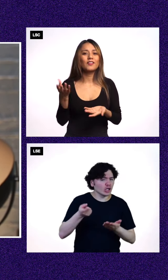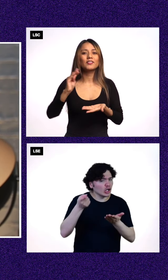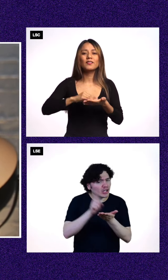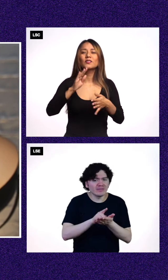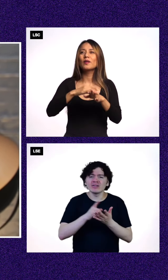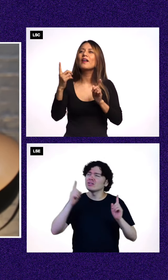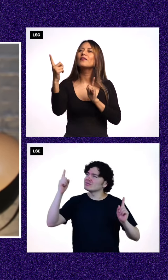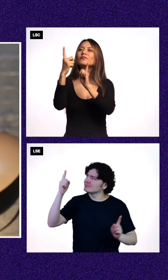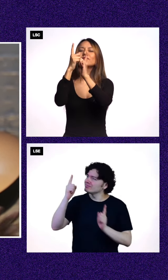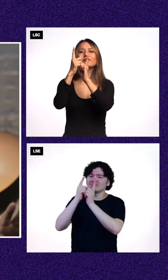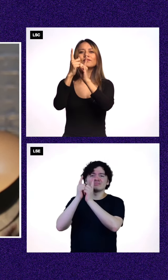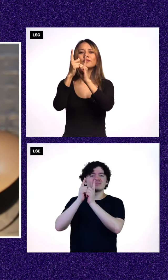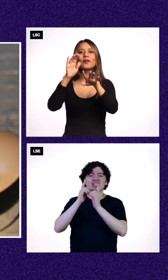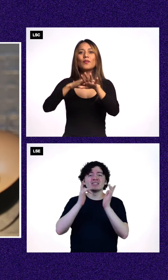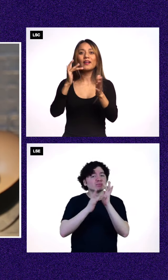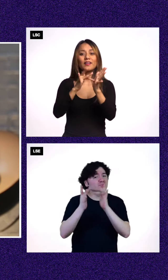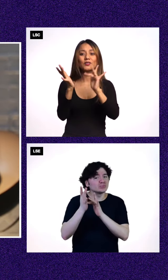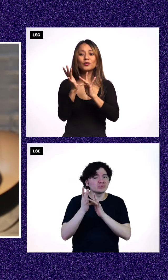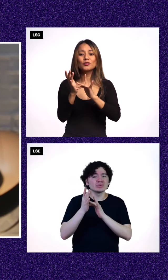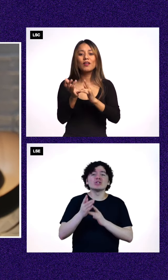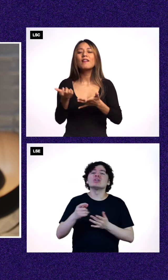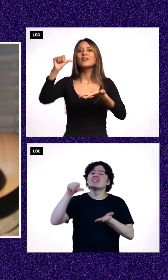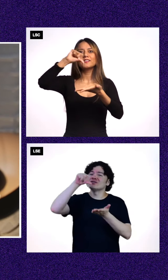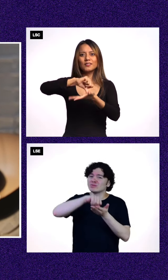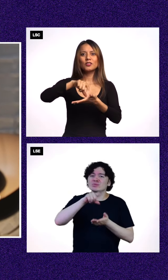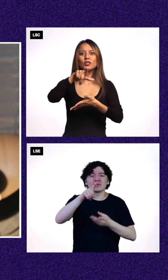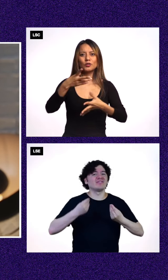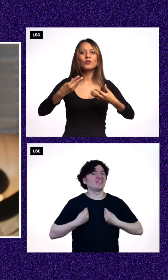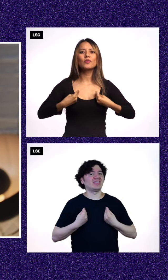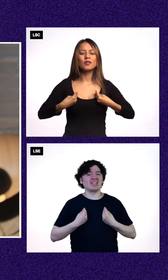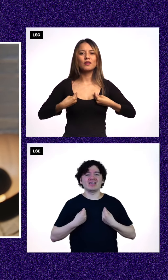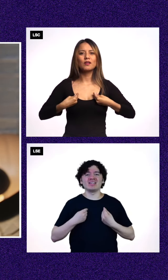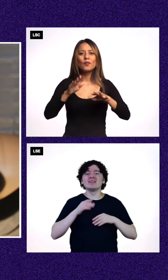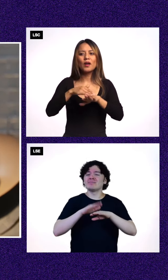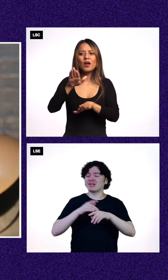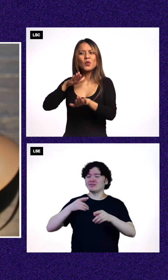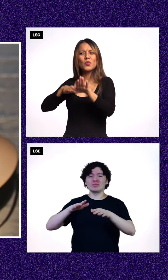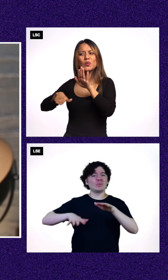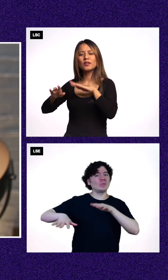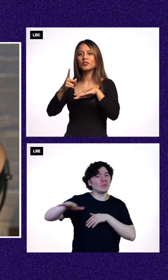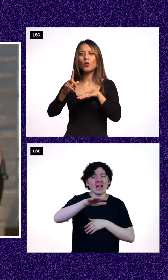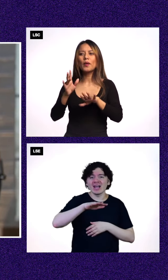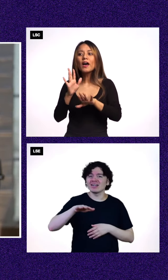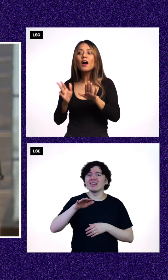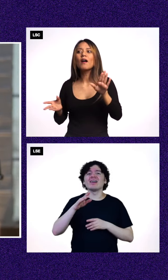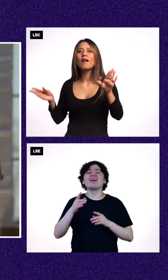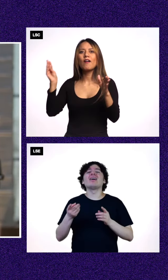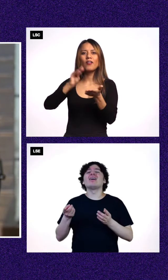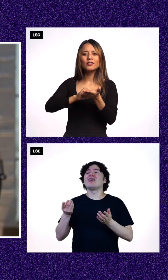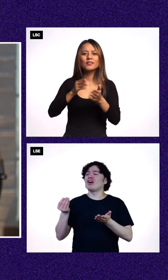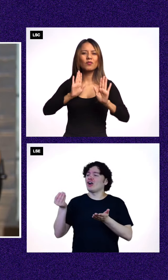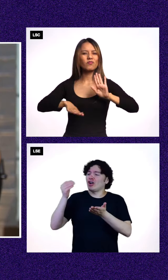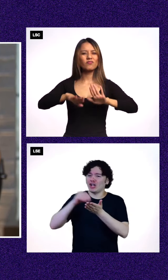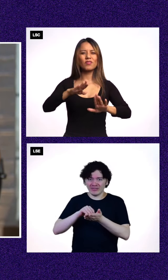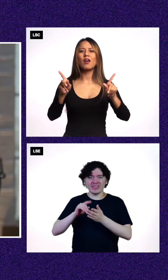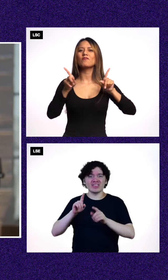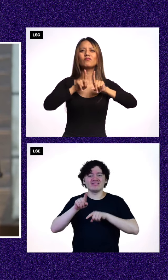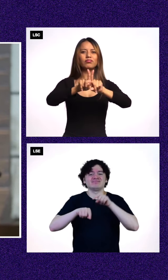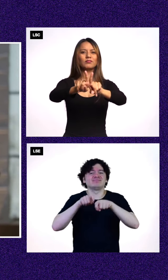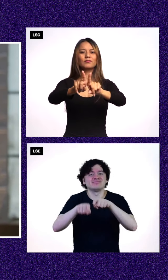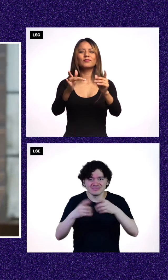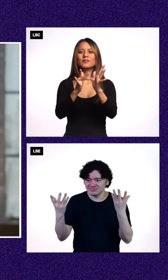a Jesús en el centro de tu vida, para alejarte de cualquier retroceso, hacer las paces con Dios y decidir que de ahora en adelante voy a